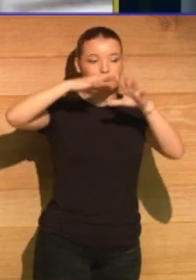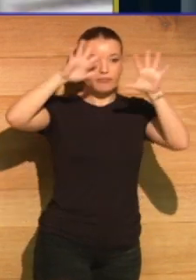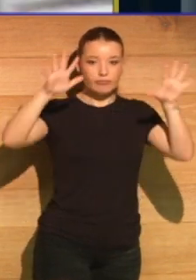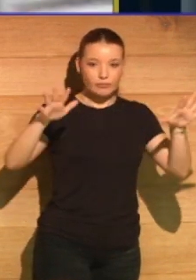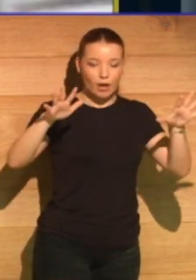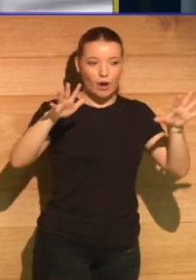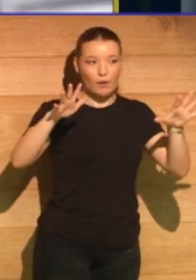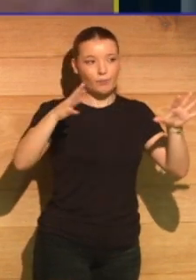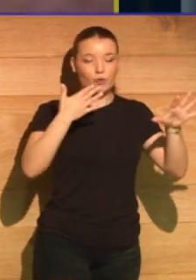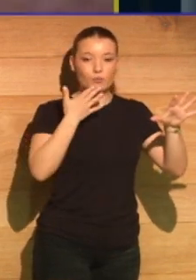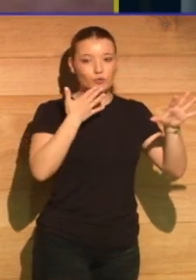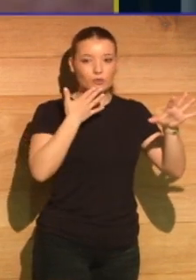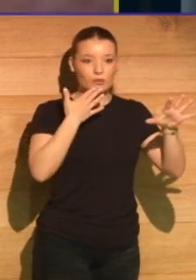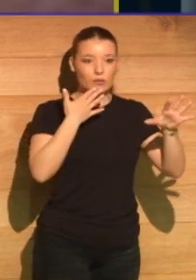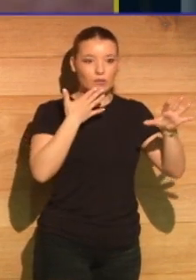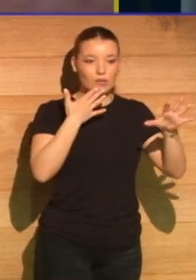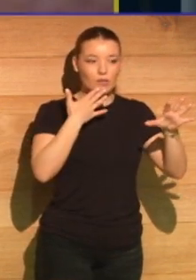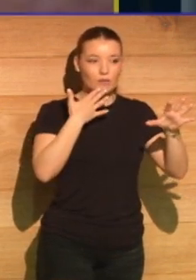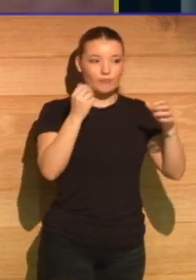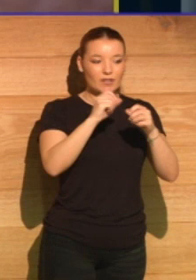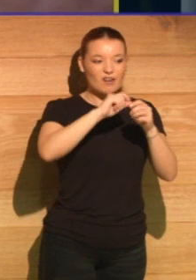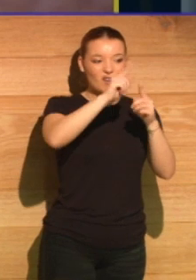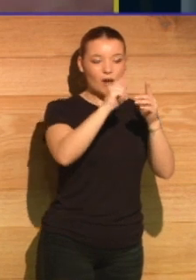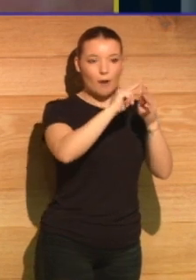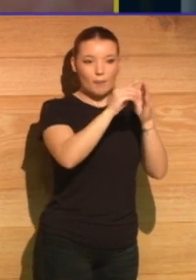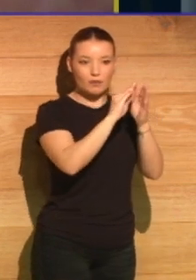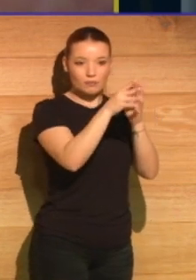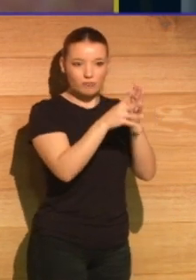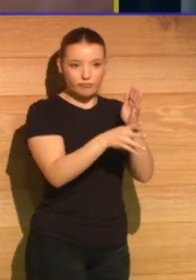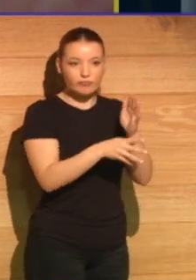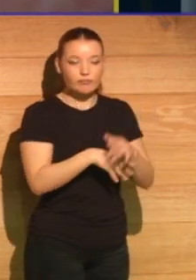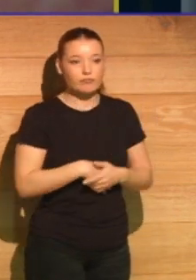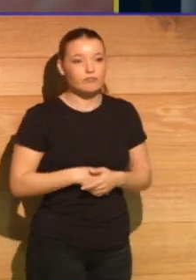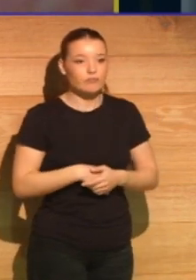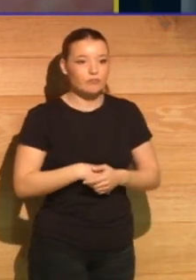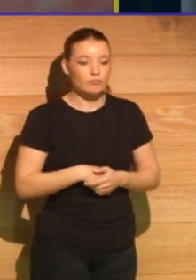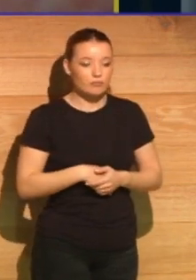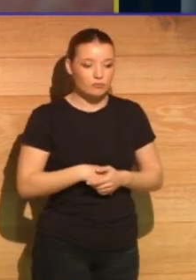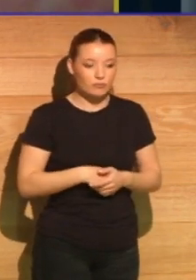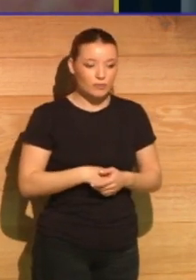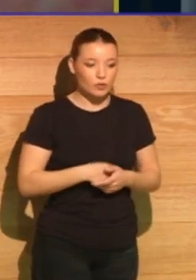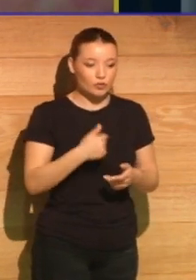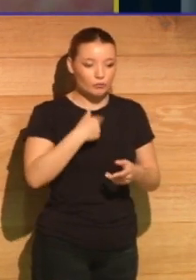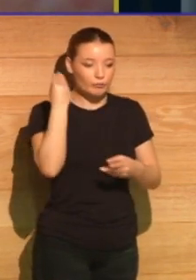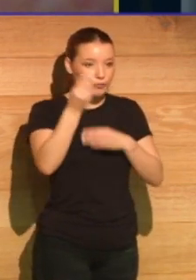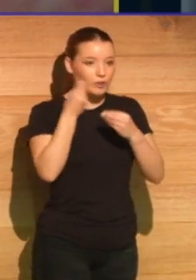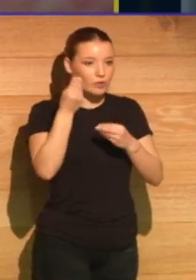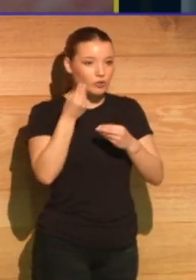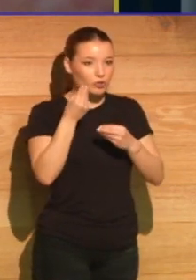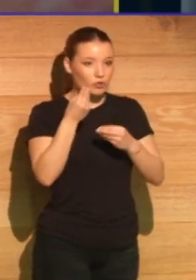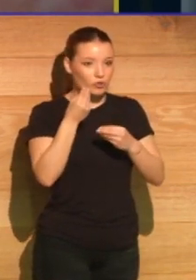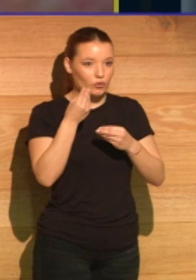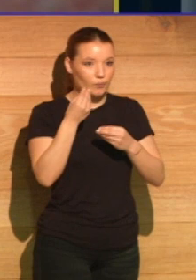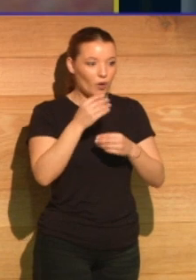frutos, y para que eso realmente lo veamos así, porque yo creo que la utilidad que tiene separar letras y ciencias es una